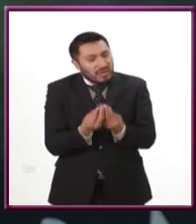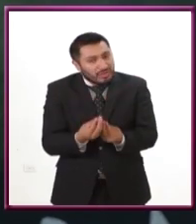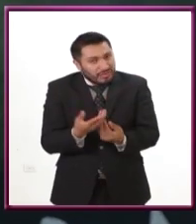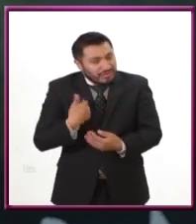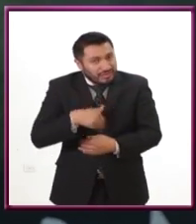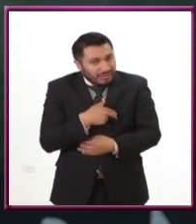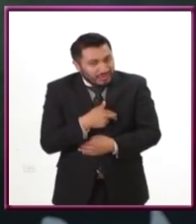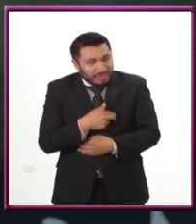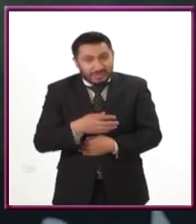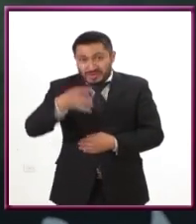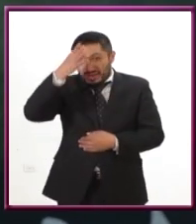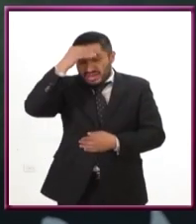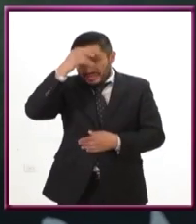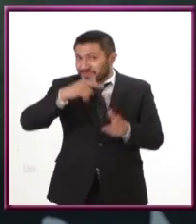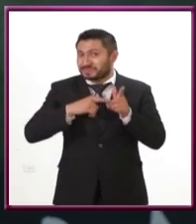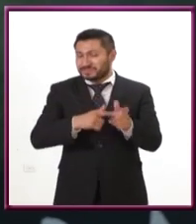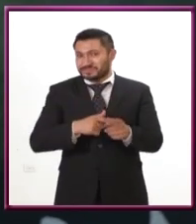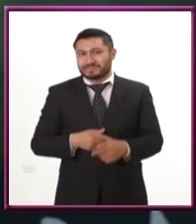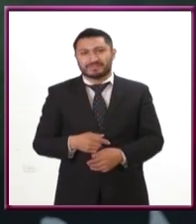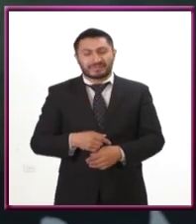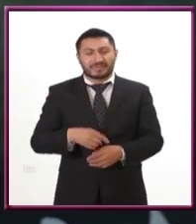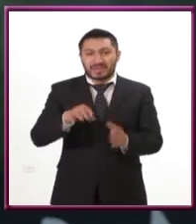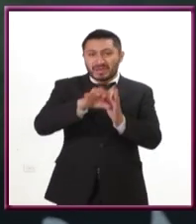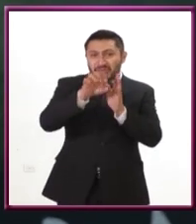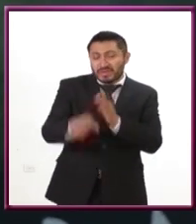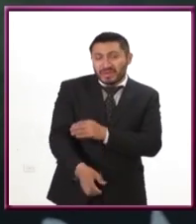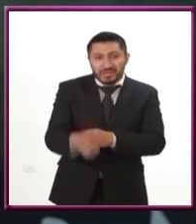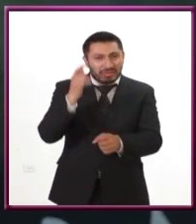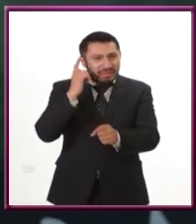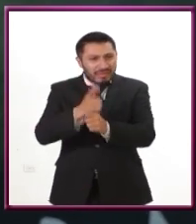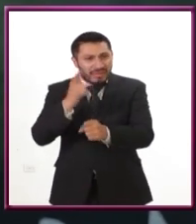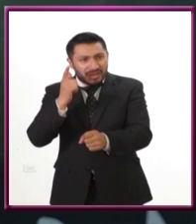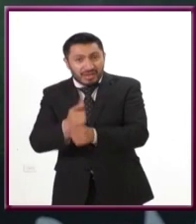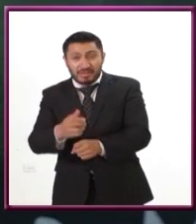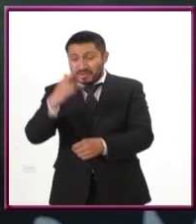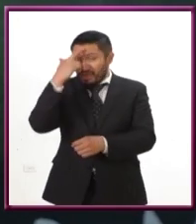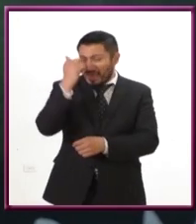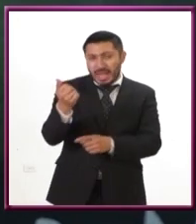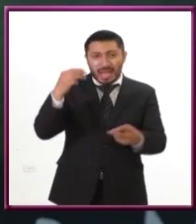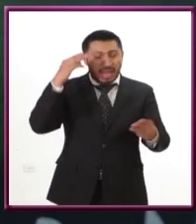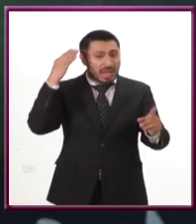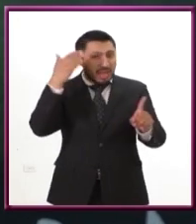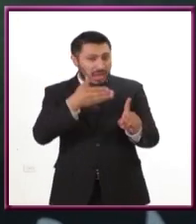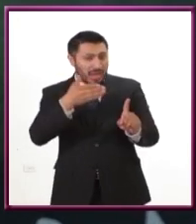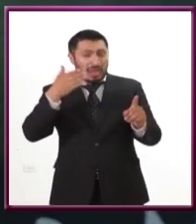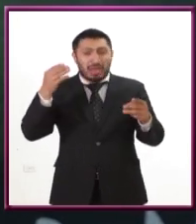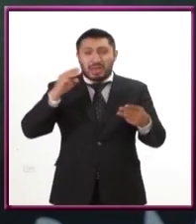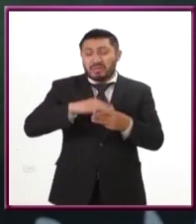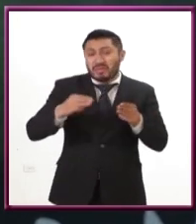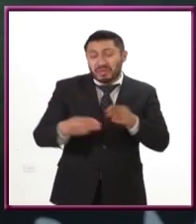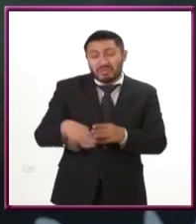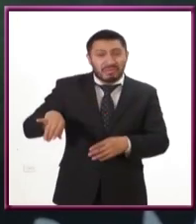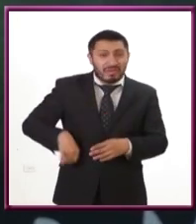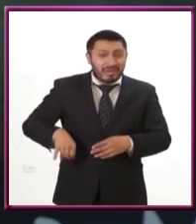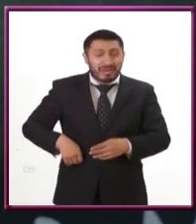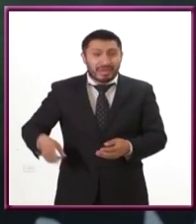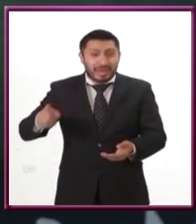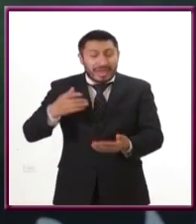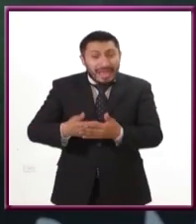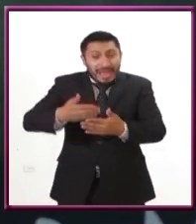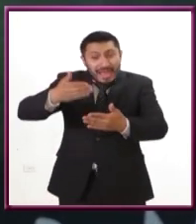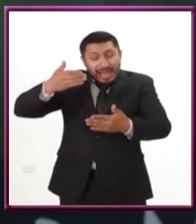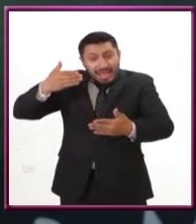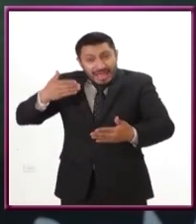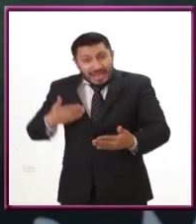y yo aprendemos juntos. Enterarse, por ejemplo, de las razones y los intereses que ha habido a lo largo de la historia detrás